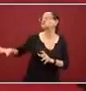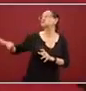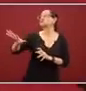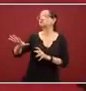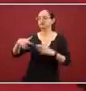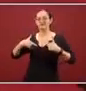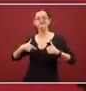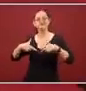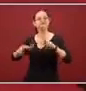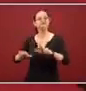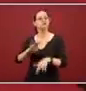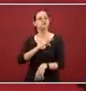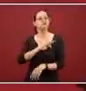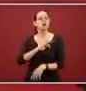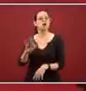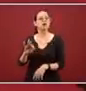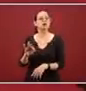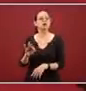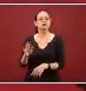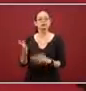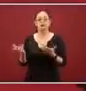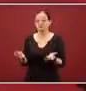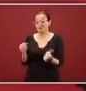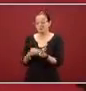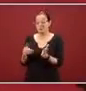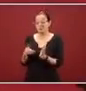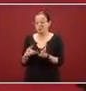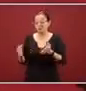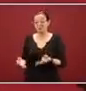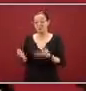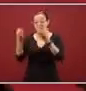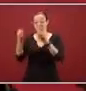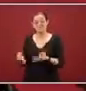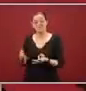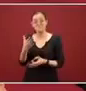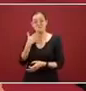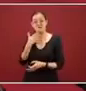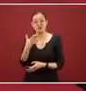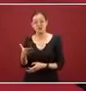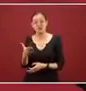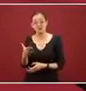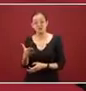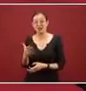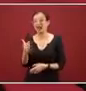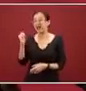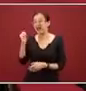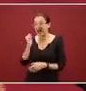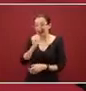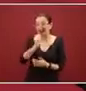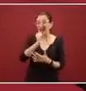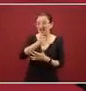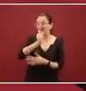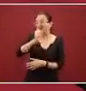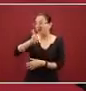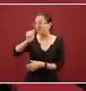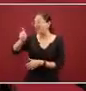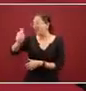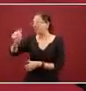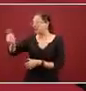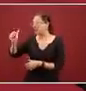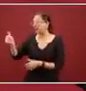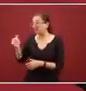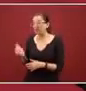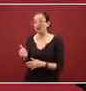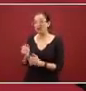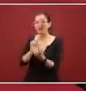población. Entonces, estos son métodos que hacen eficiente, no es tanto que no se pueda, es que no es útil ir por